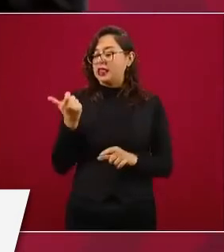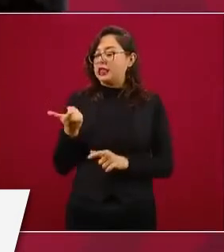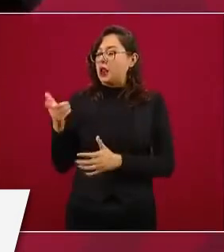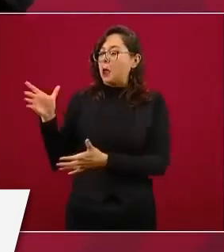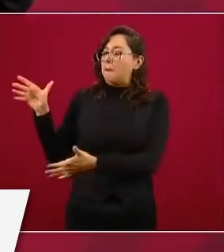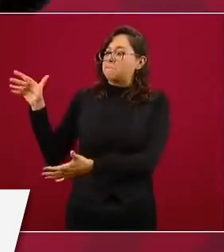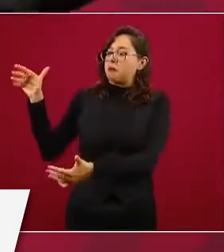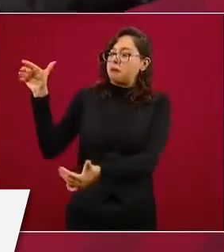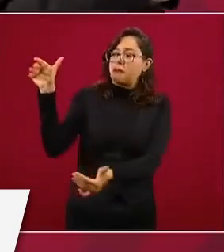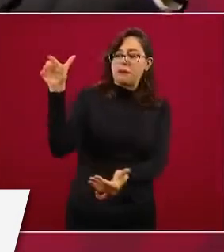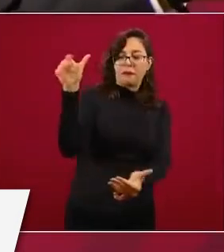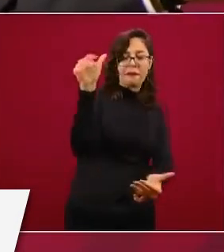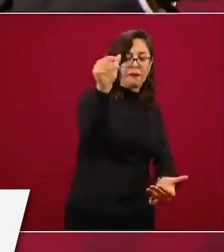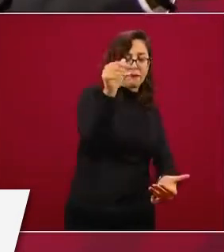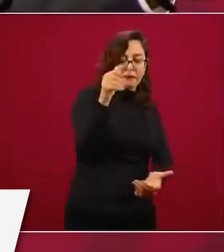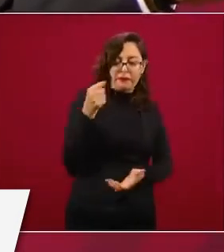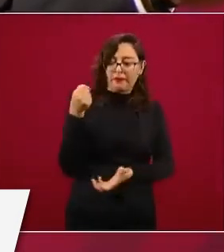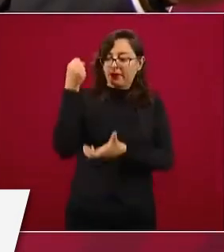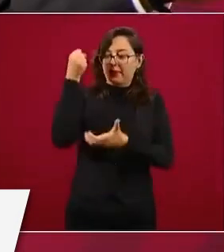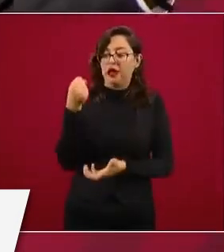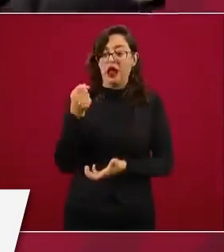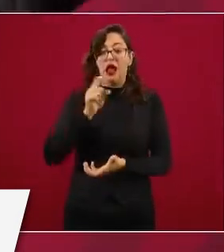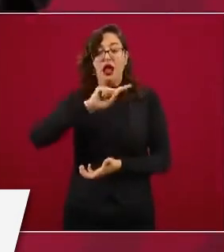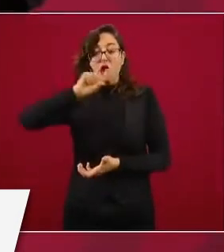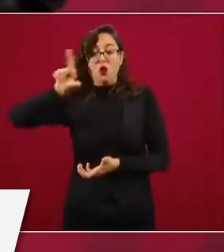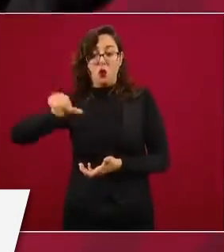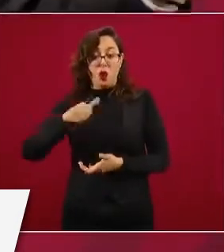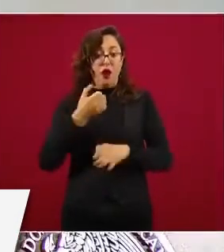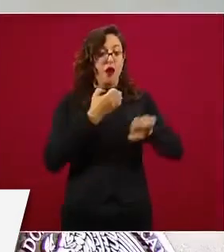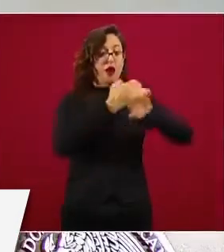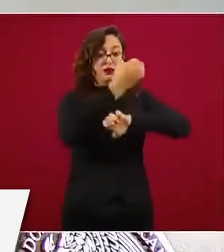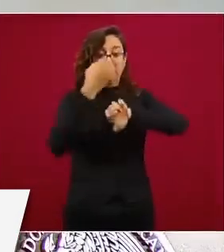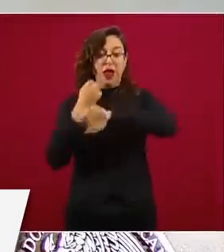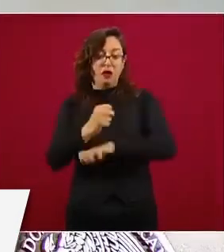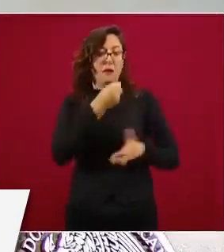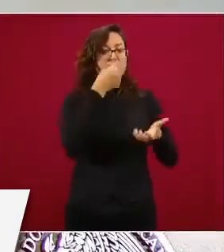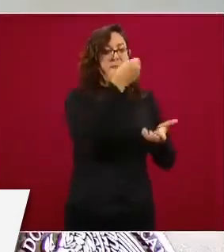y luego se distribuye a los estados.